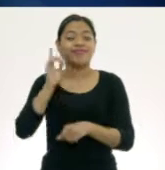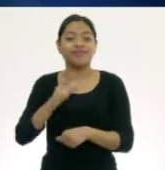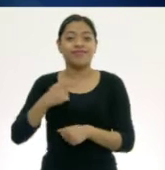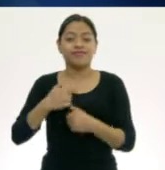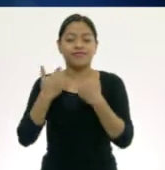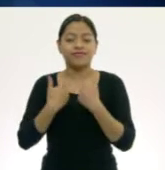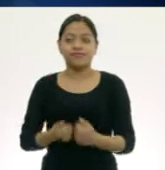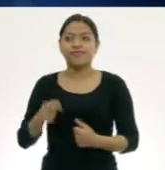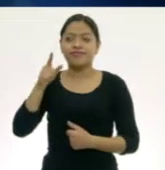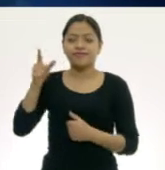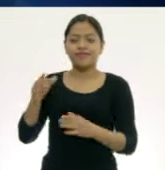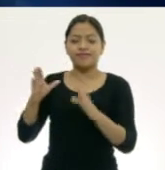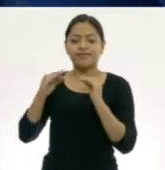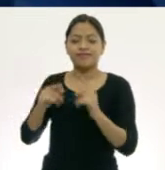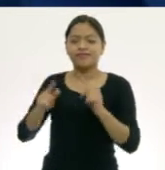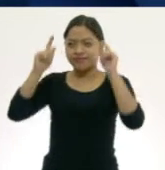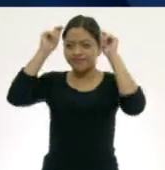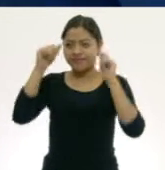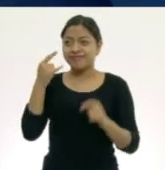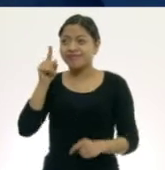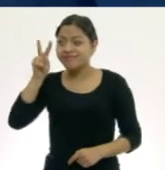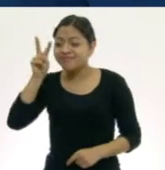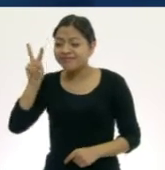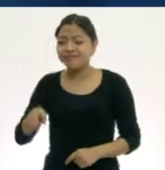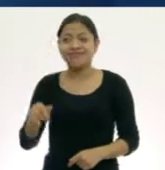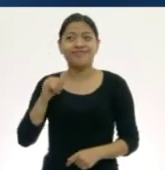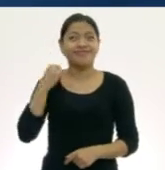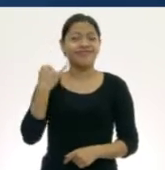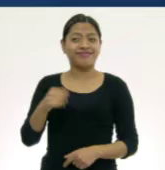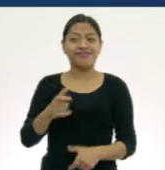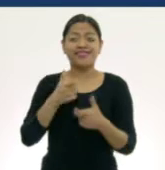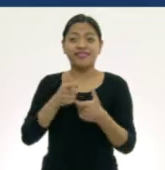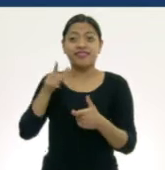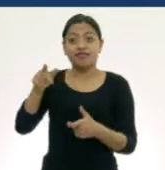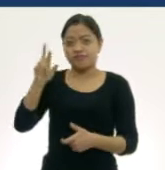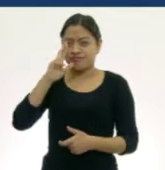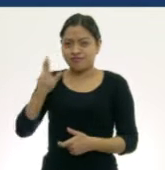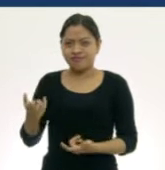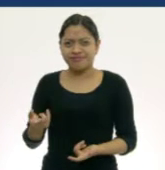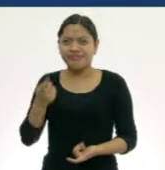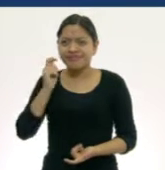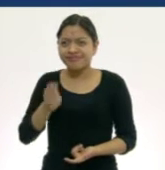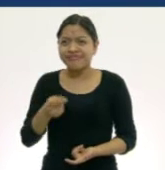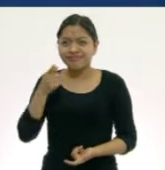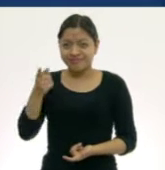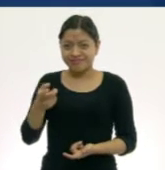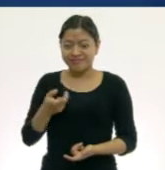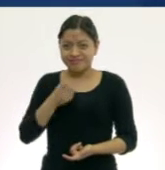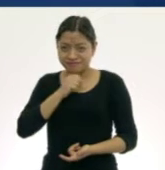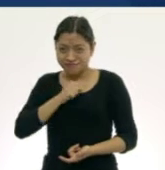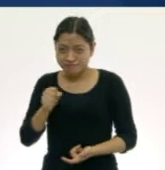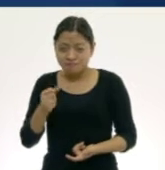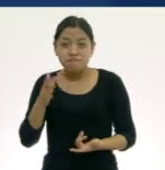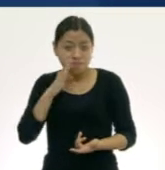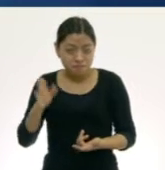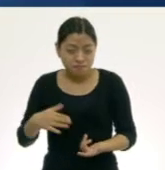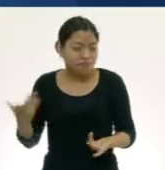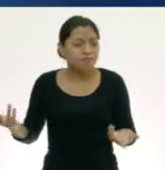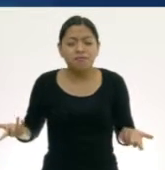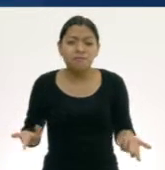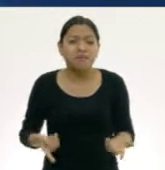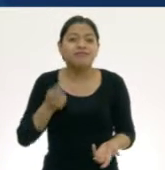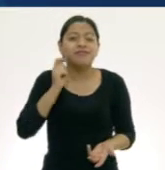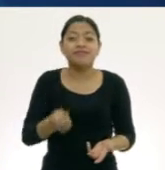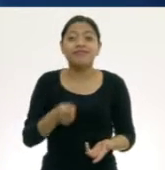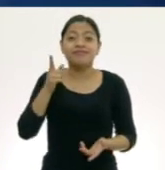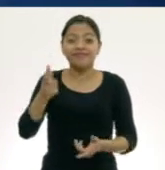uno puede encontrar ridículo un aspecto de alguien a quien respeta y que esto no empobrece, sino que enriquece el amor y